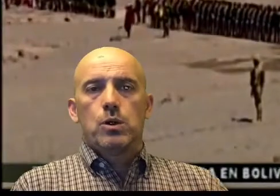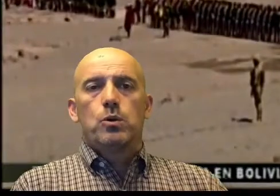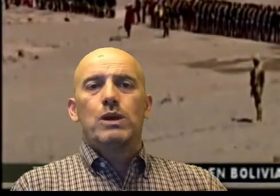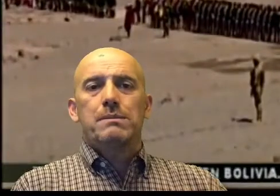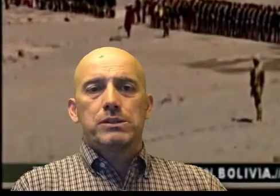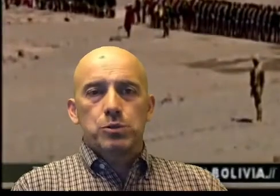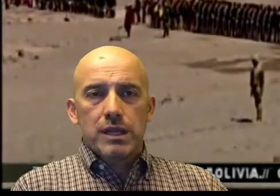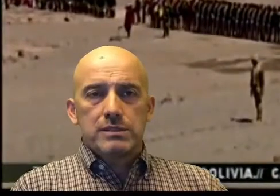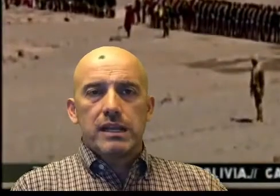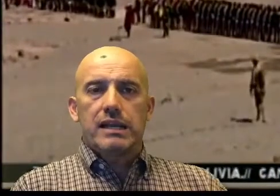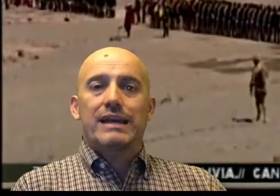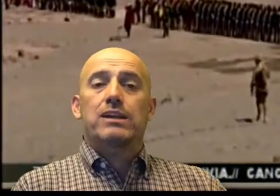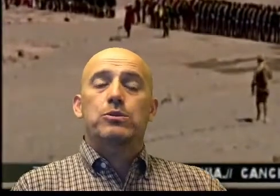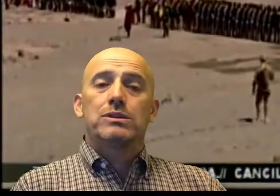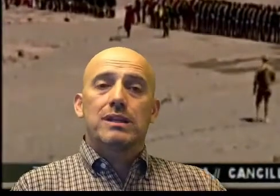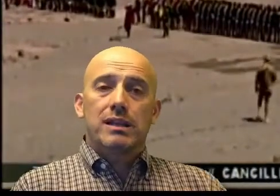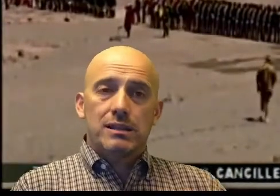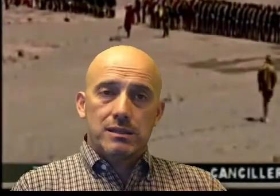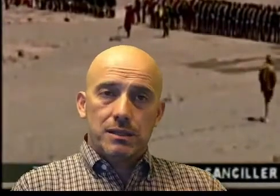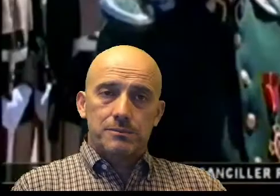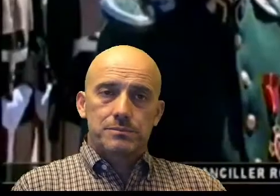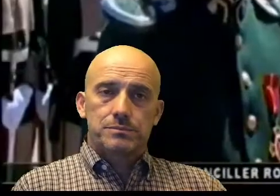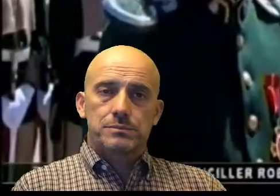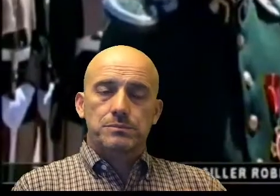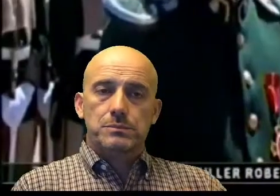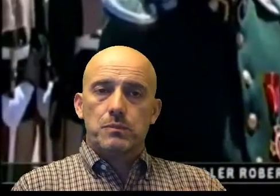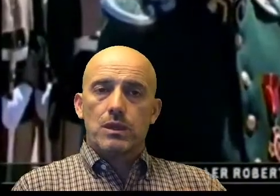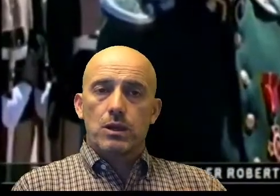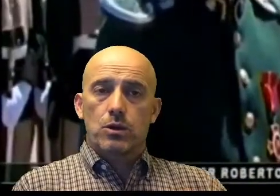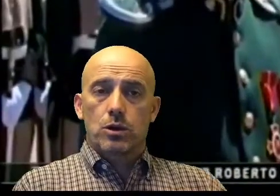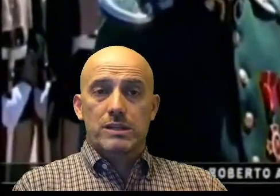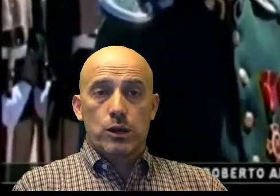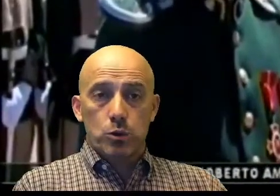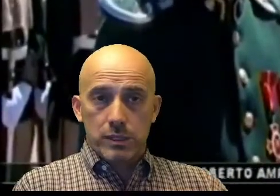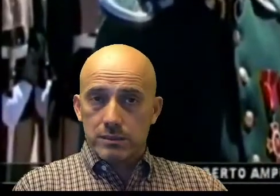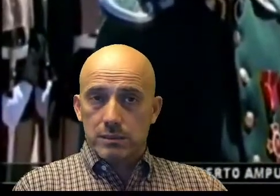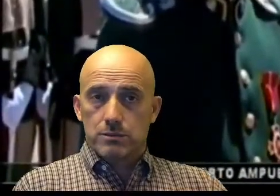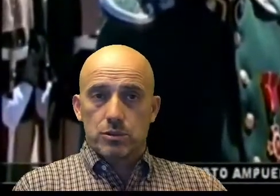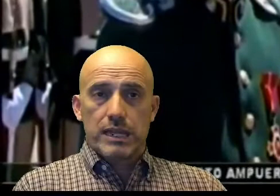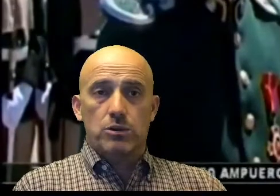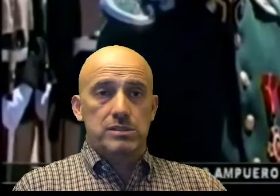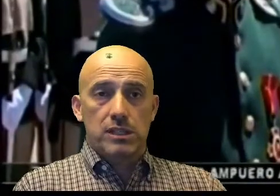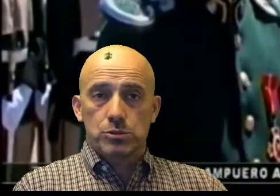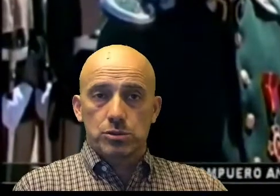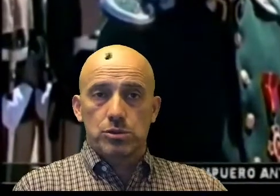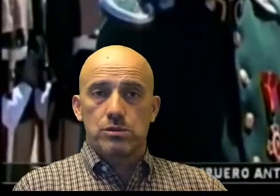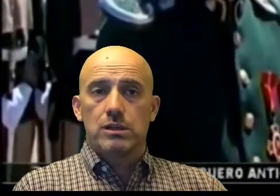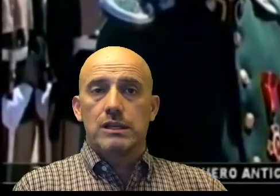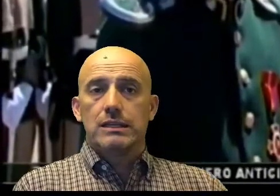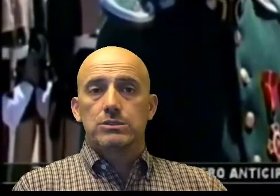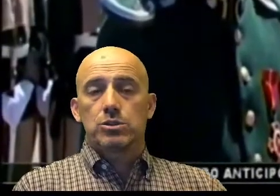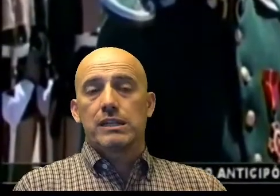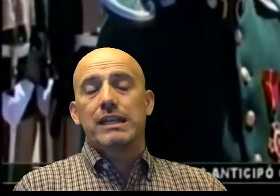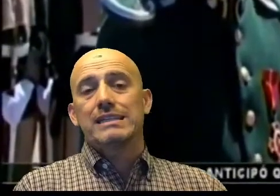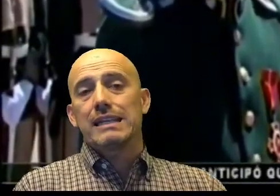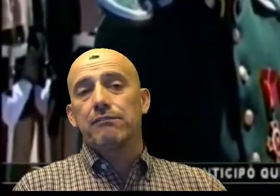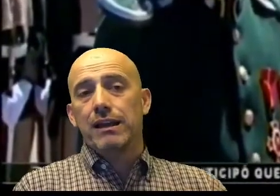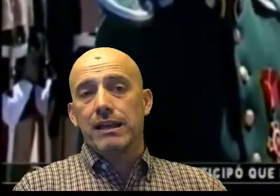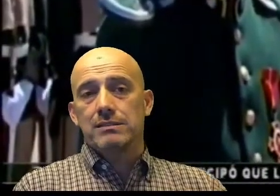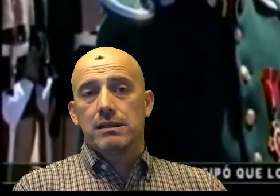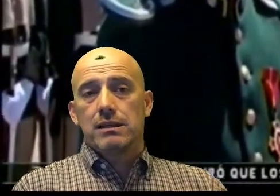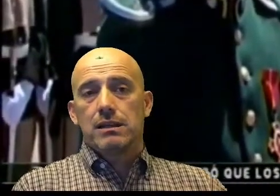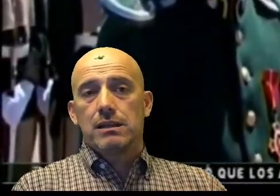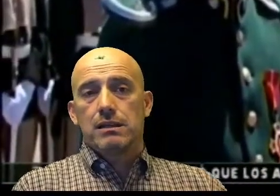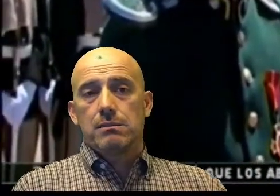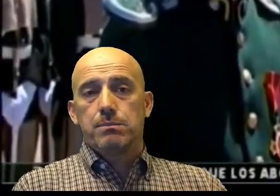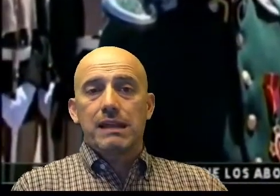una patrulla chilena que algún teniente con reclutas soldados sin instrucción sólo tenían tres